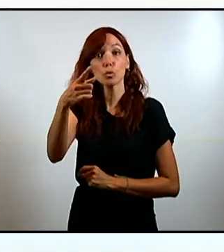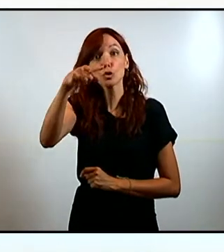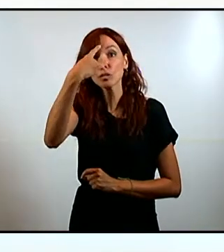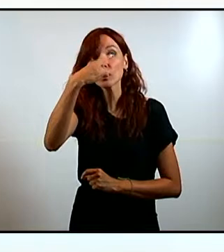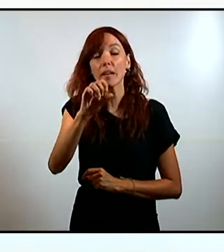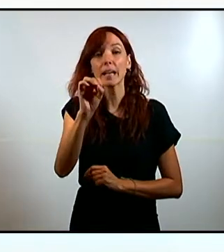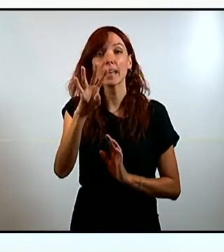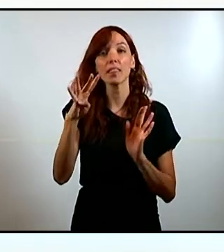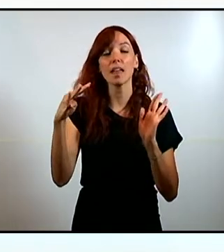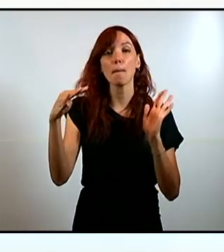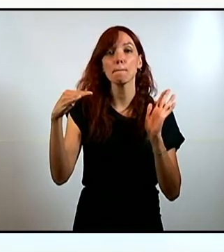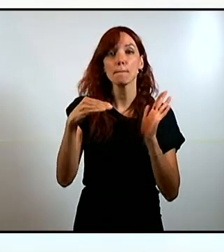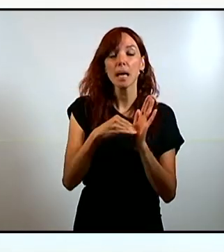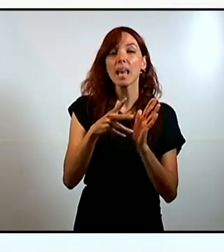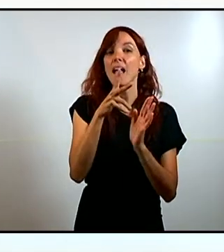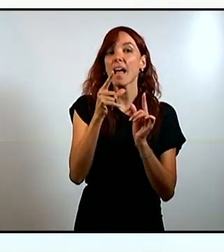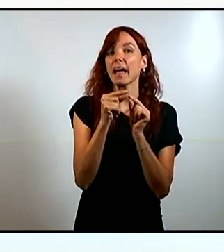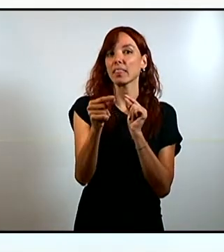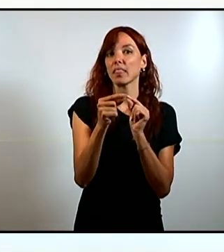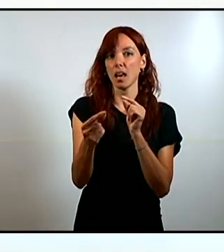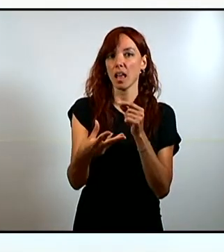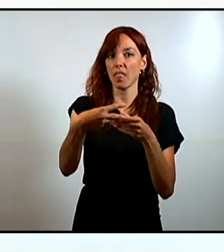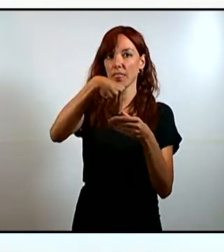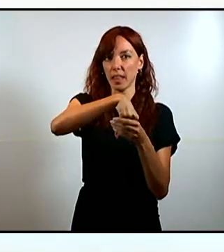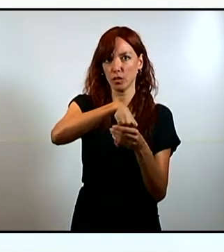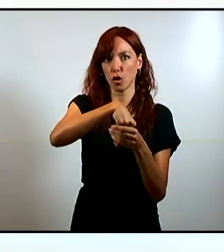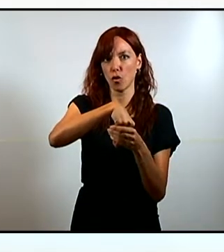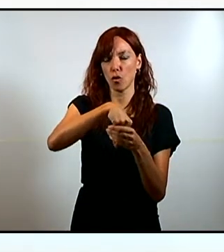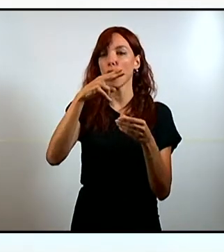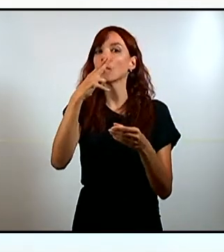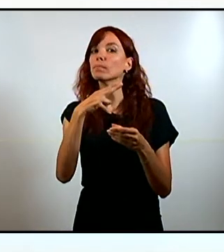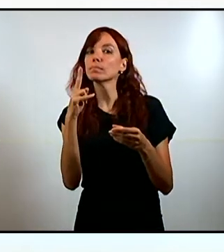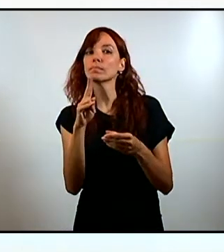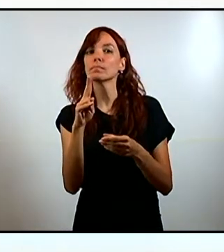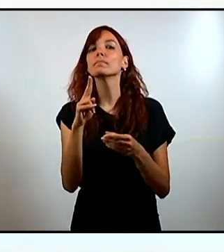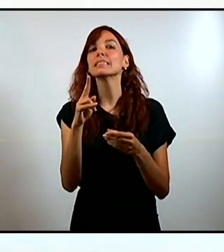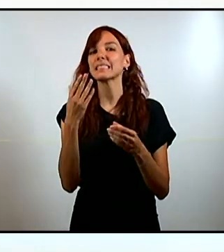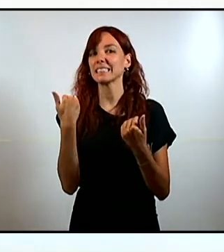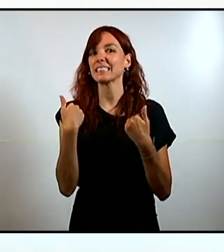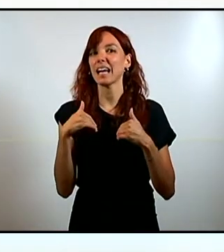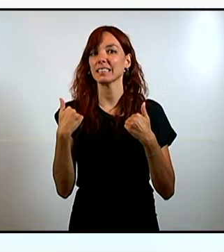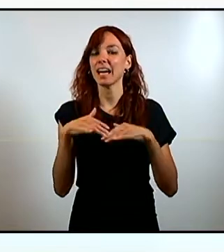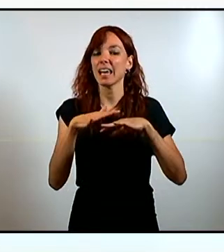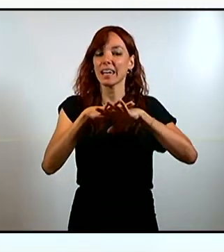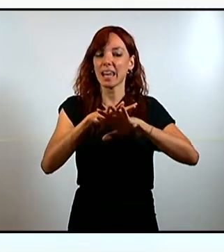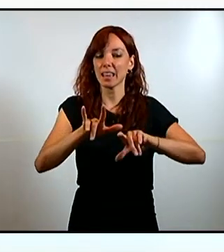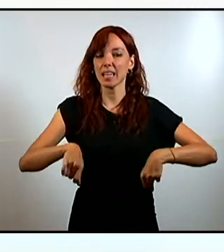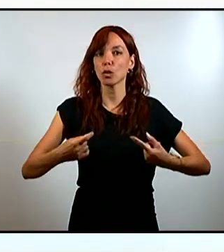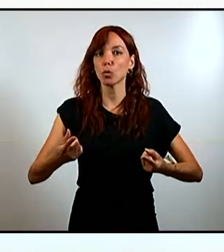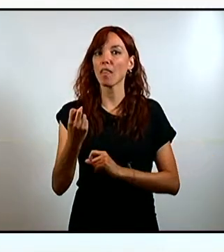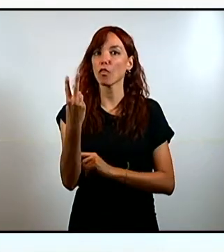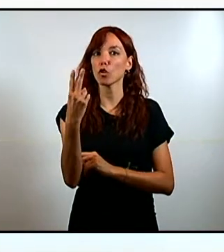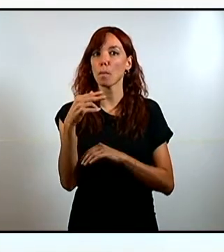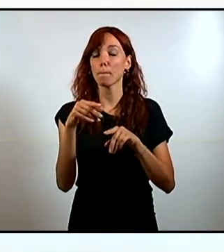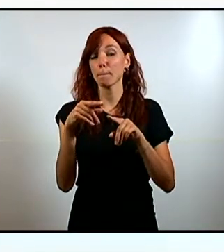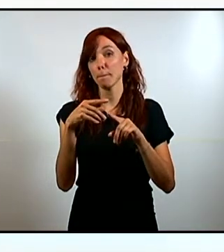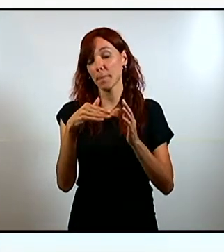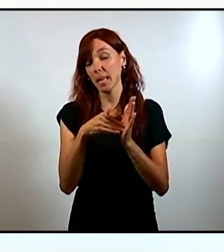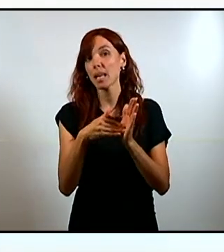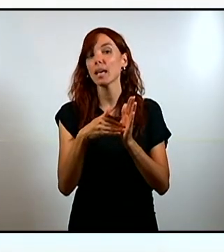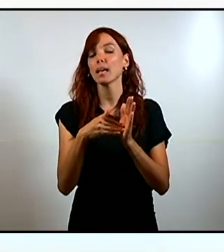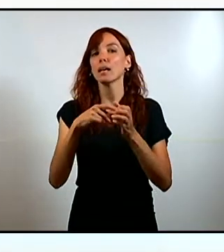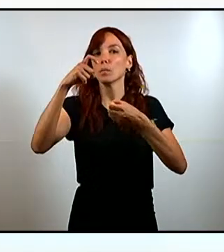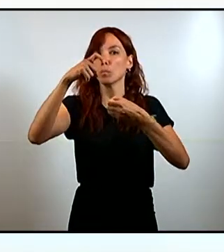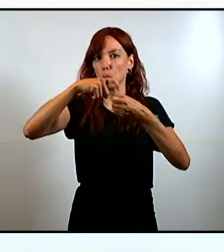que componen el proyecto y que había 3.000 hectáreas comprometidas con el tema de Natura 2000 y la biodiversidad por la